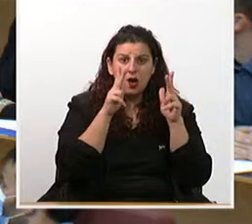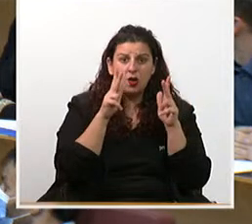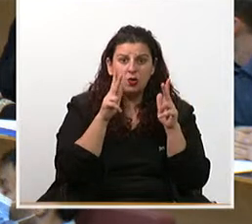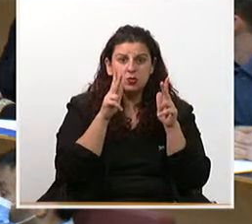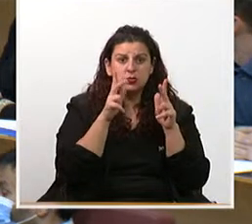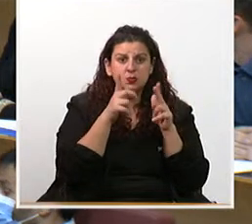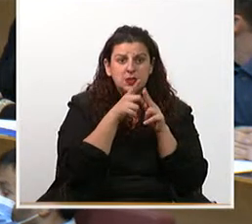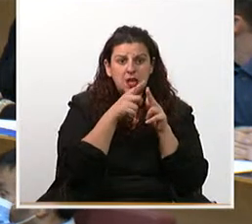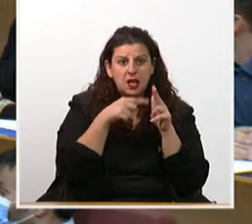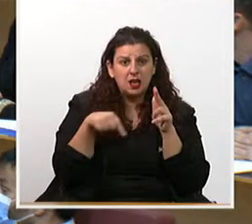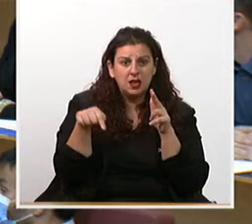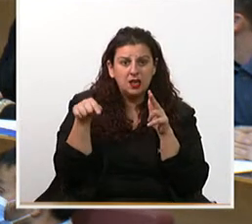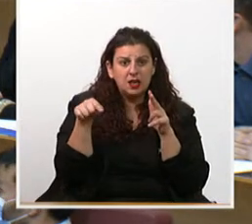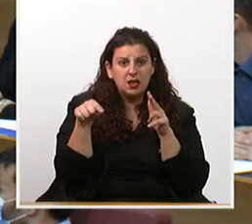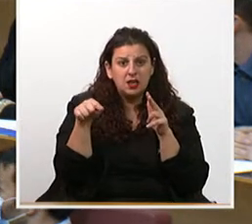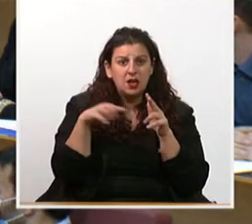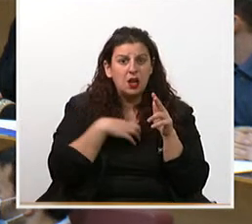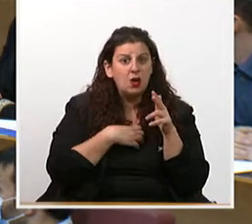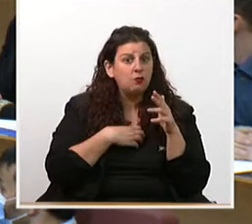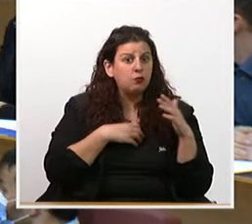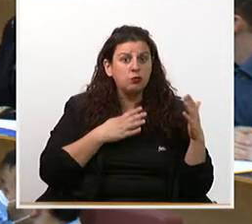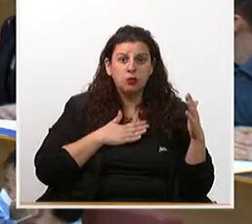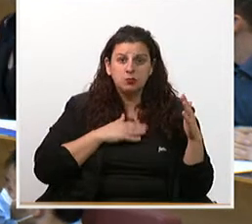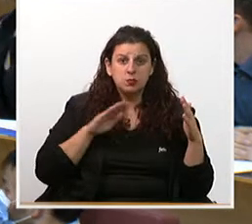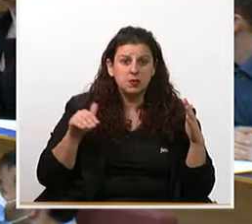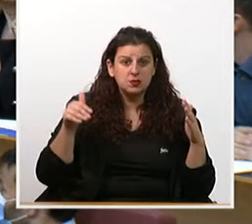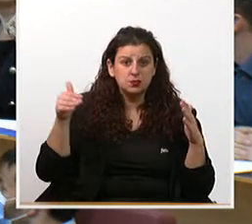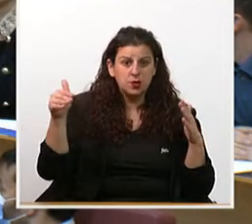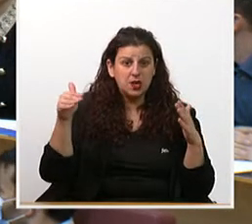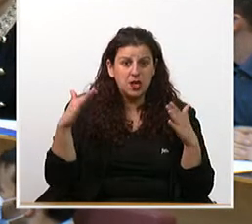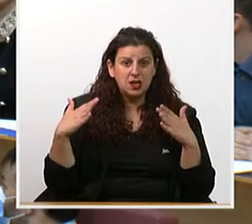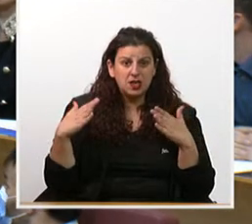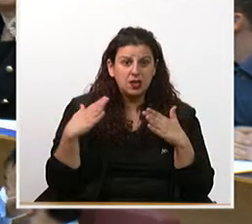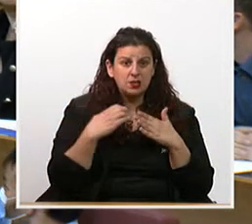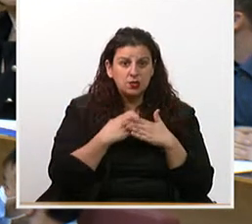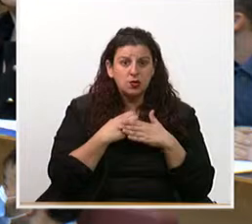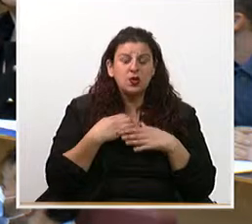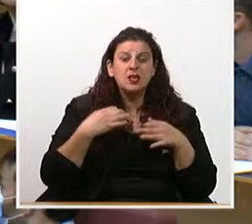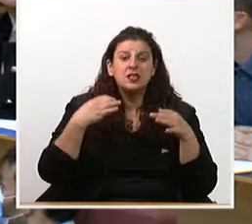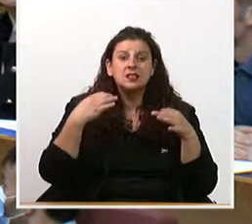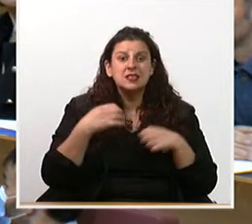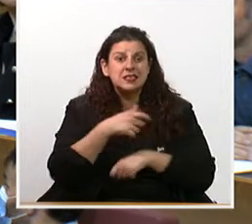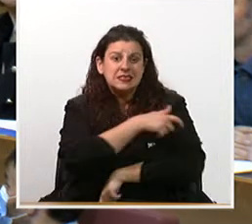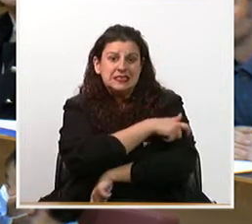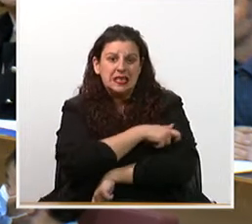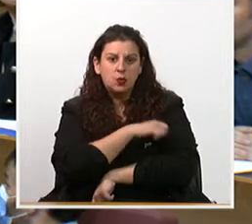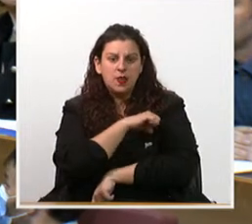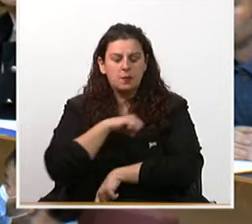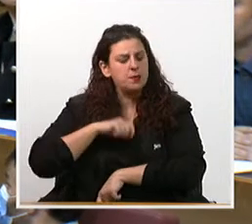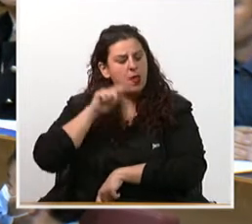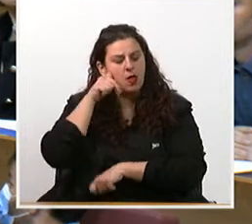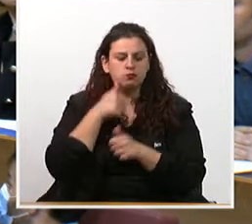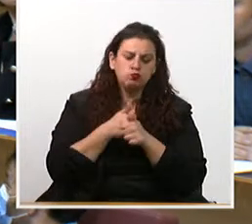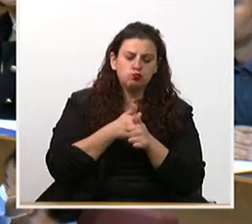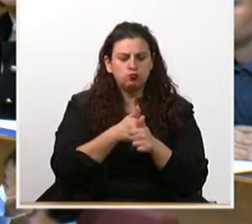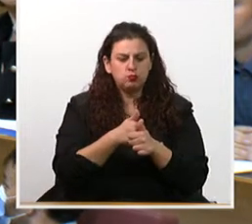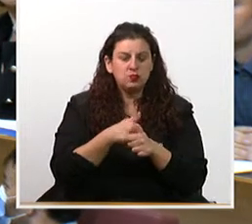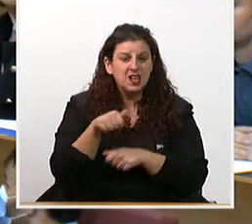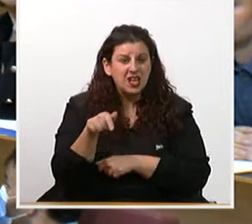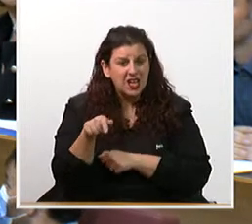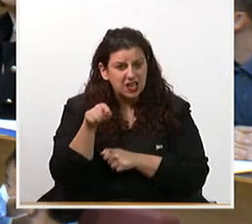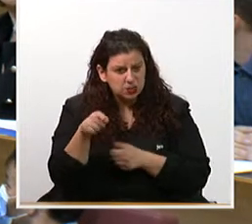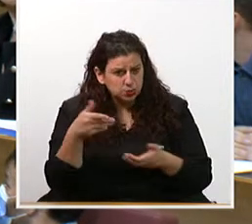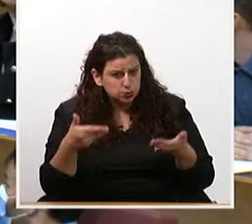deerit de y Prada es un Us fraudulent